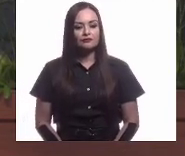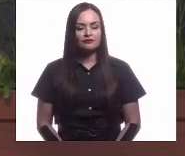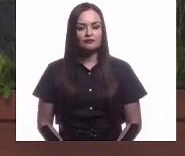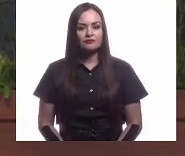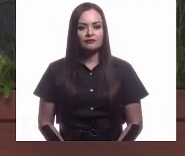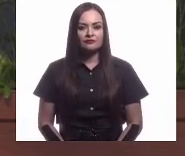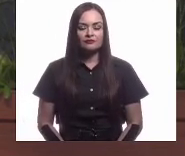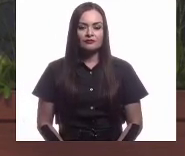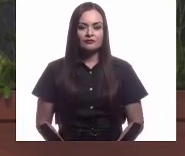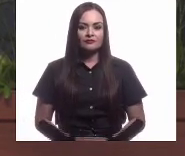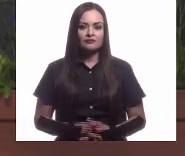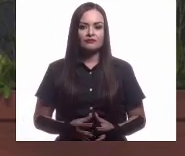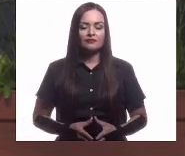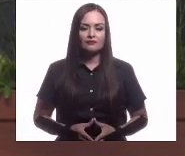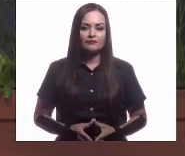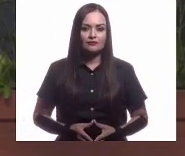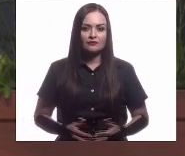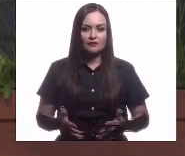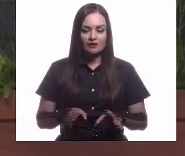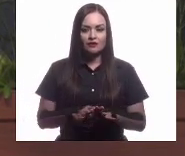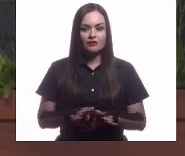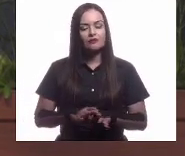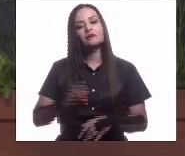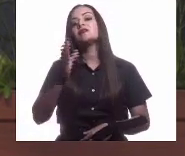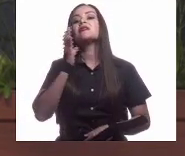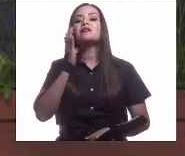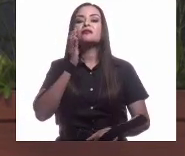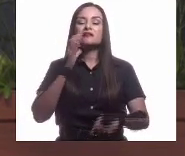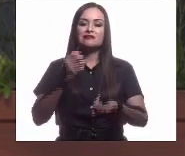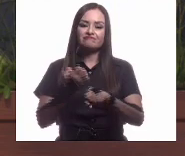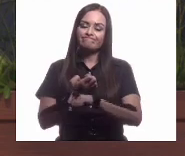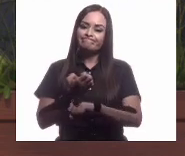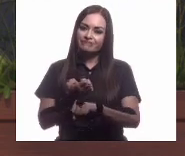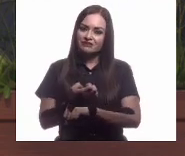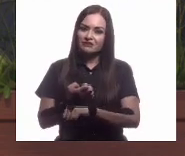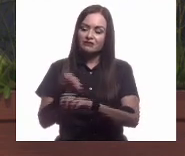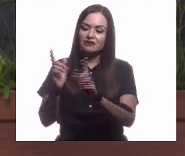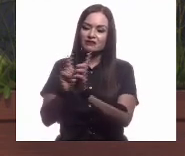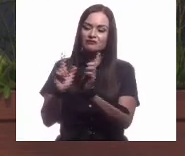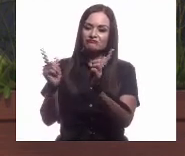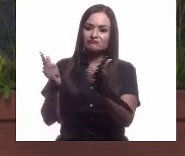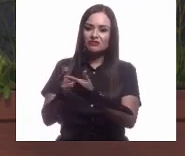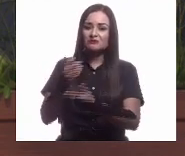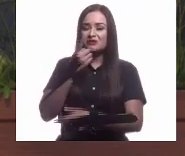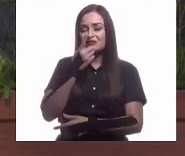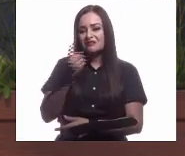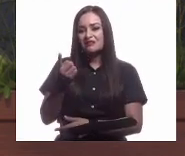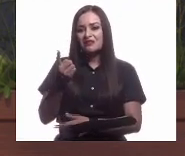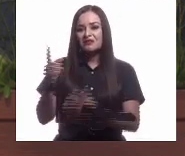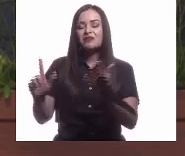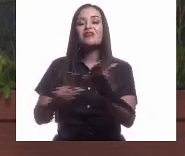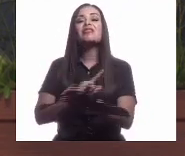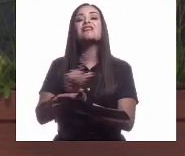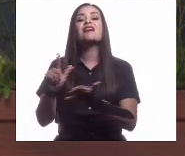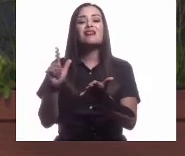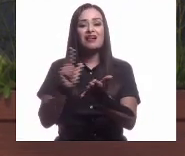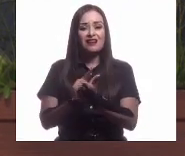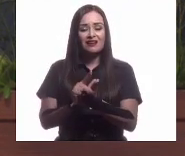Desafortunadamente, una mayoría del Congreso del Estado desechó la iniciativa de movilidad que presenté.